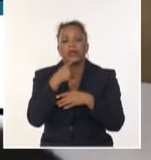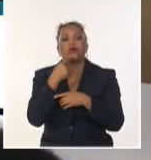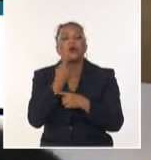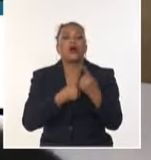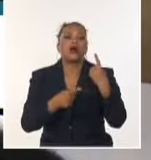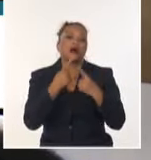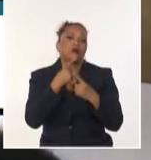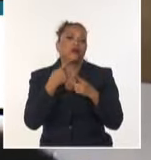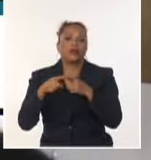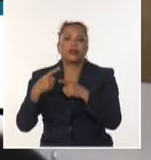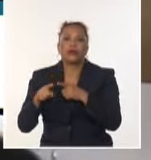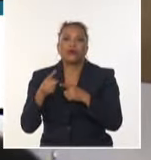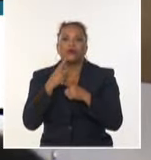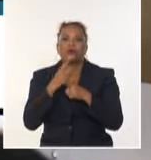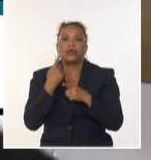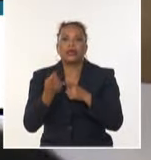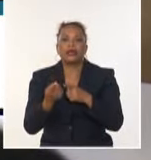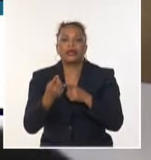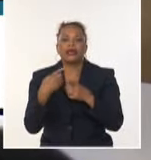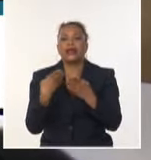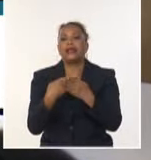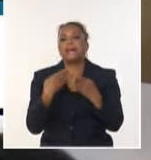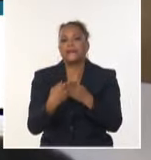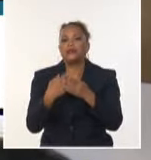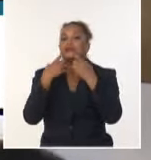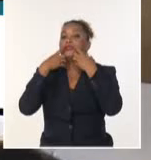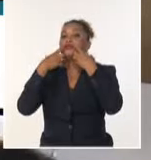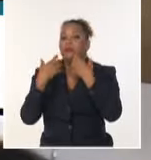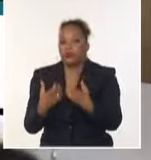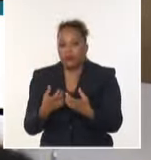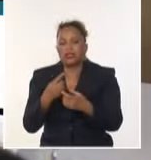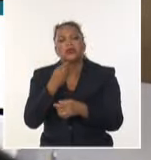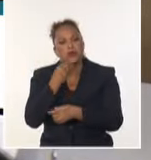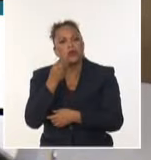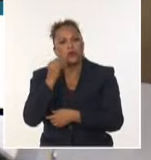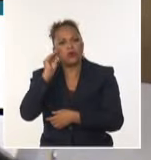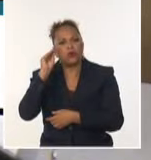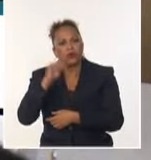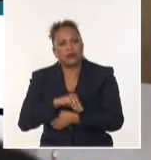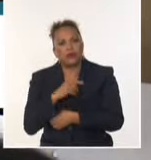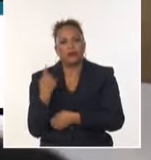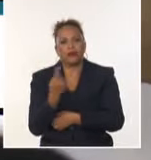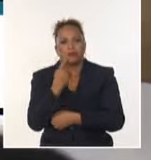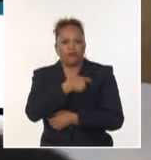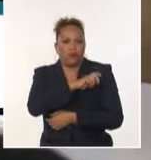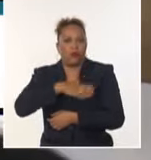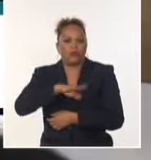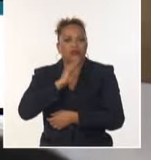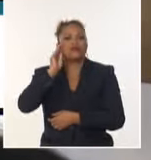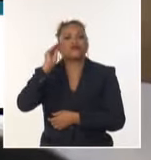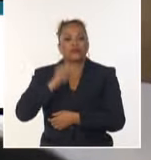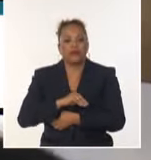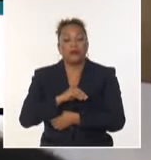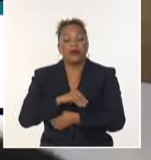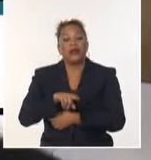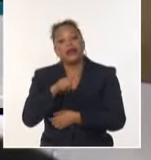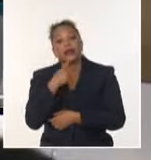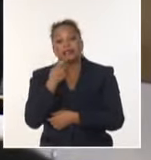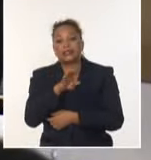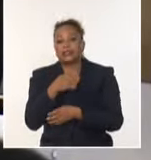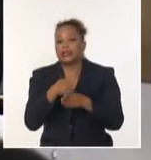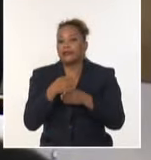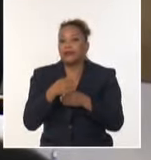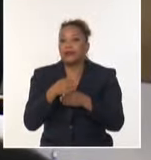consensos que en materia de descentralización empresarial son importantes y es bueno que se conozca por toda la población. Estamos hablando de la descentralización